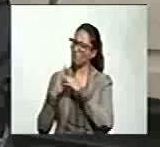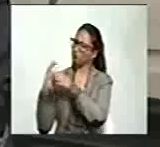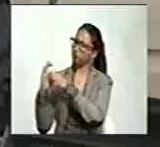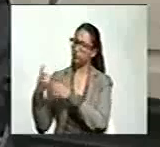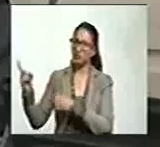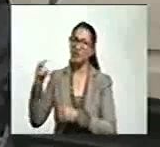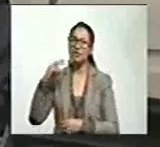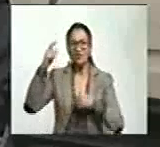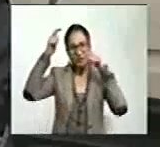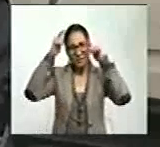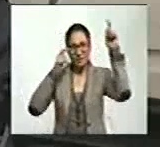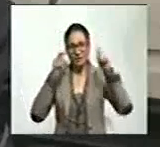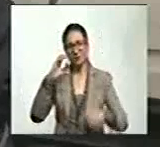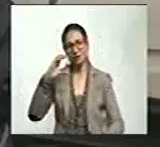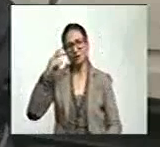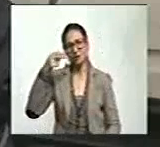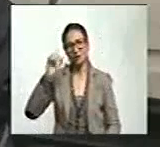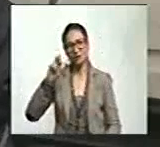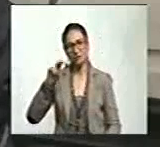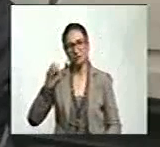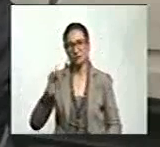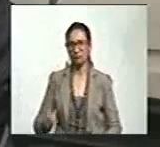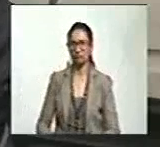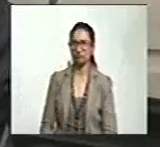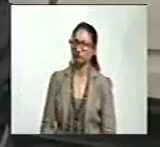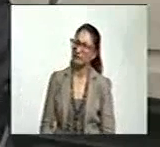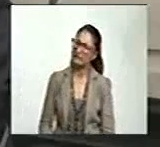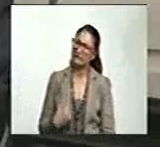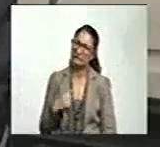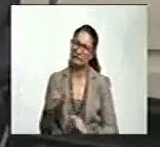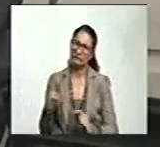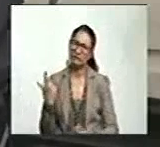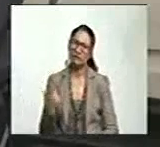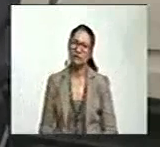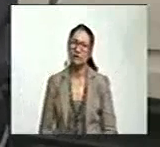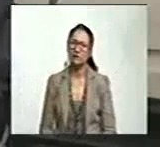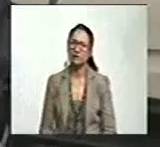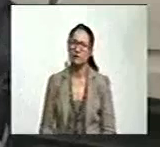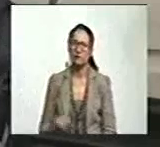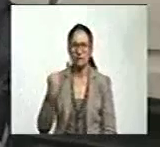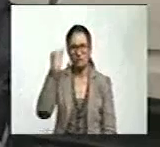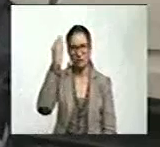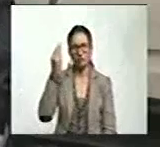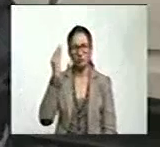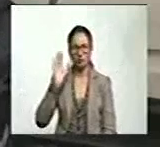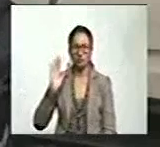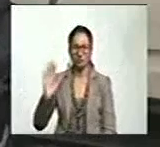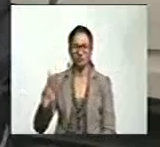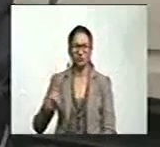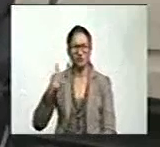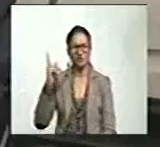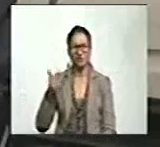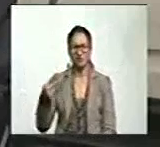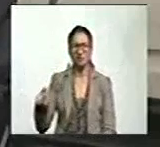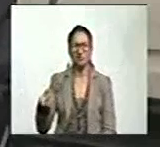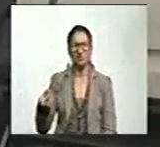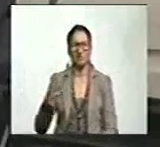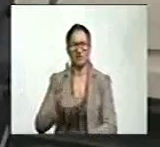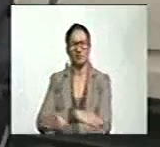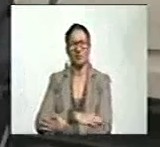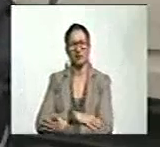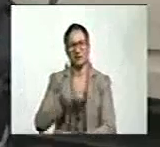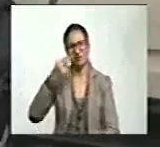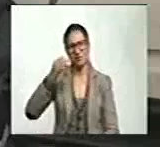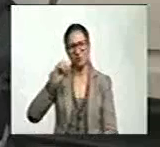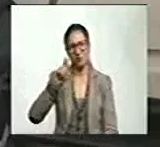Chávez porque ese extraño trasbordo ideológico y de todo tipo de la señora Olguín hacia la